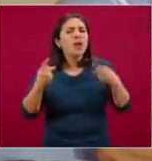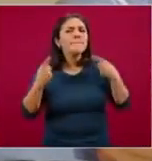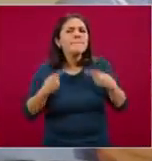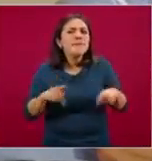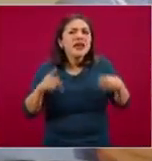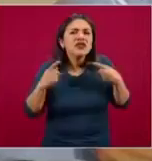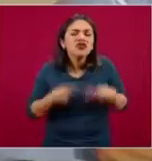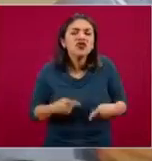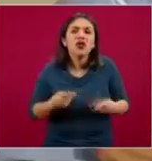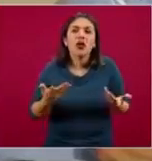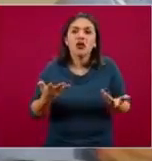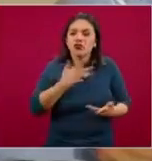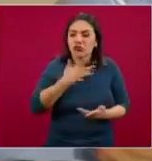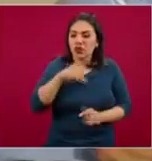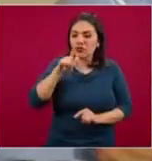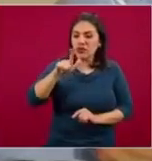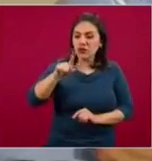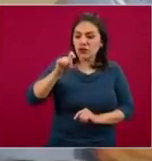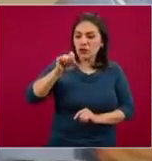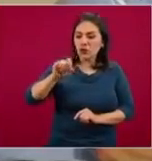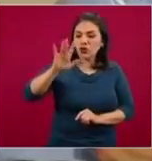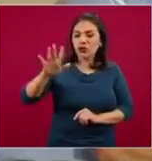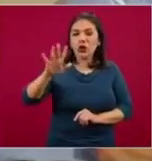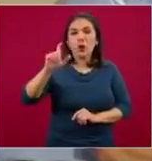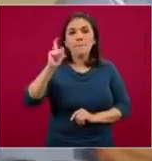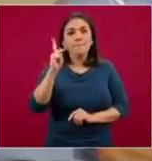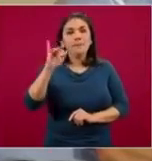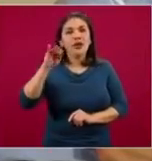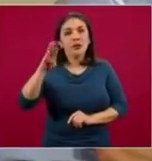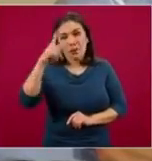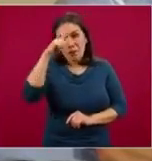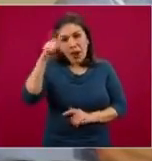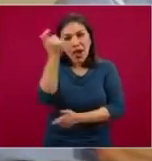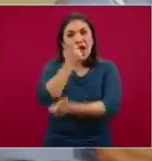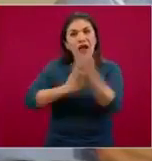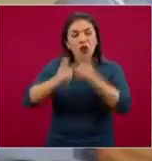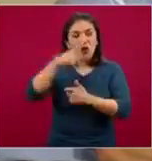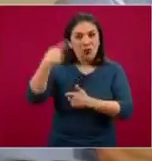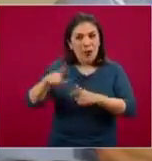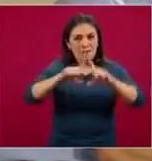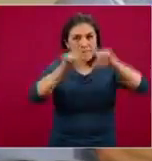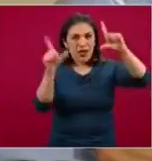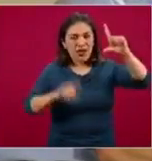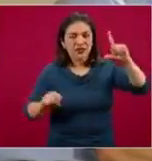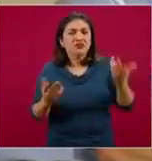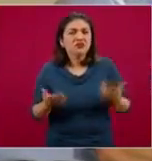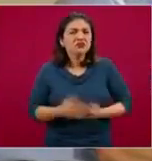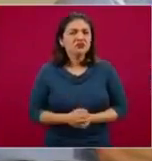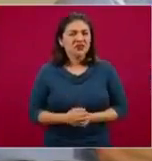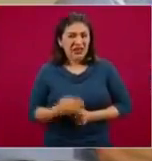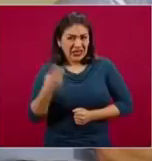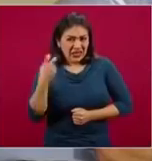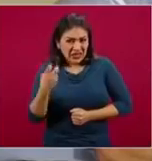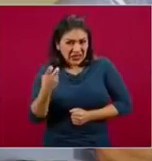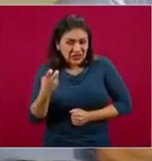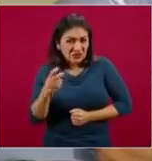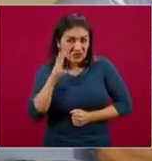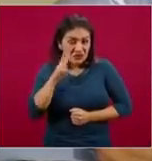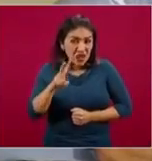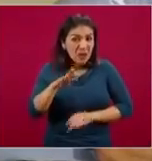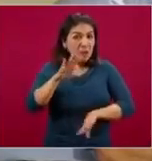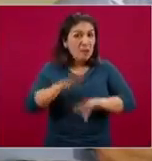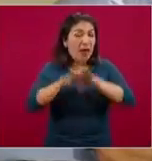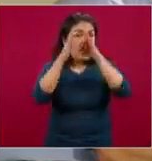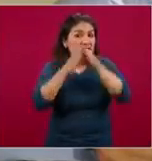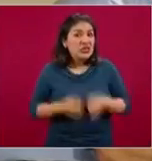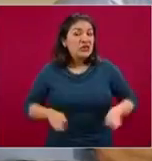del 17.5 del PIB que aporta a la economía nacional. Esto es lo que se ha ponderado o lo